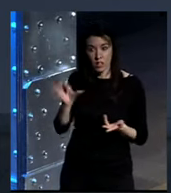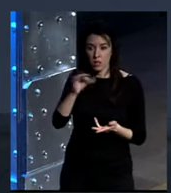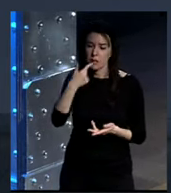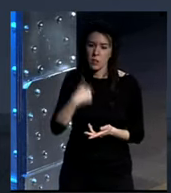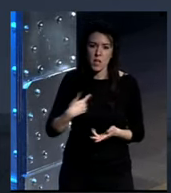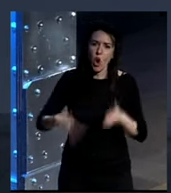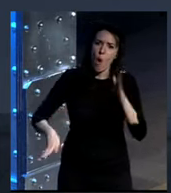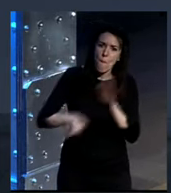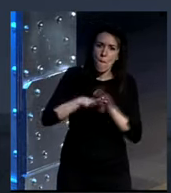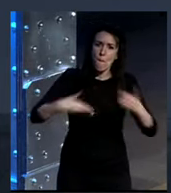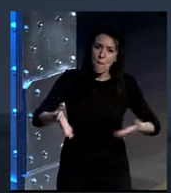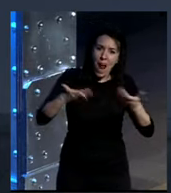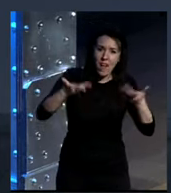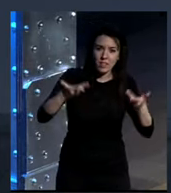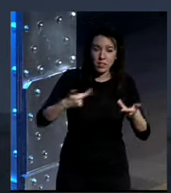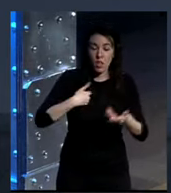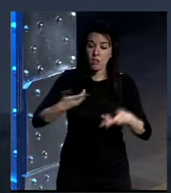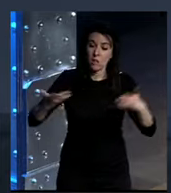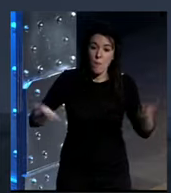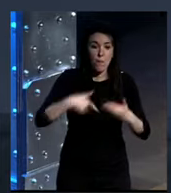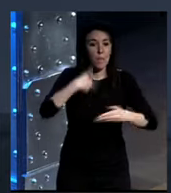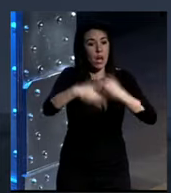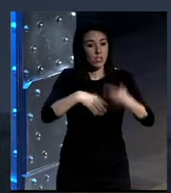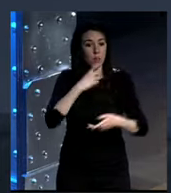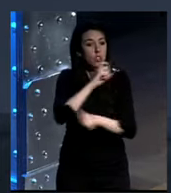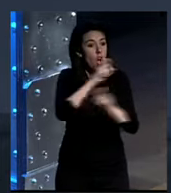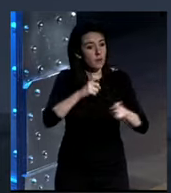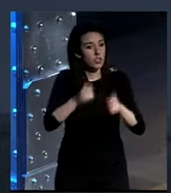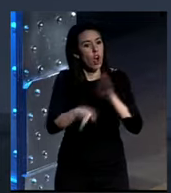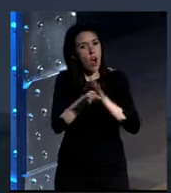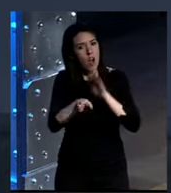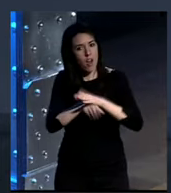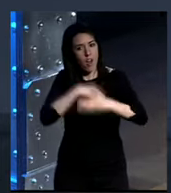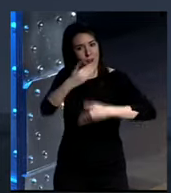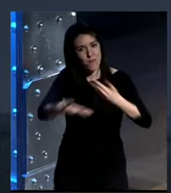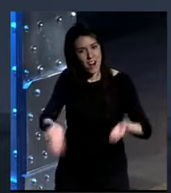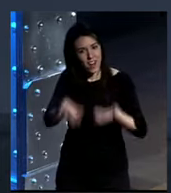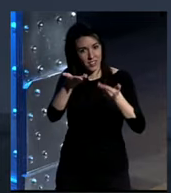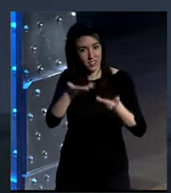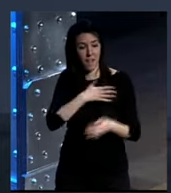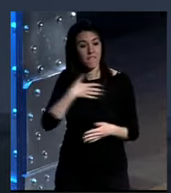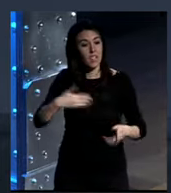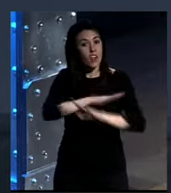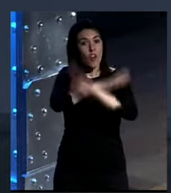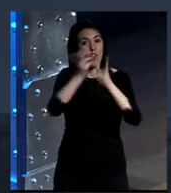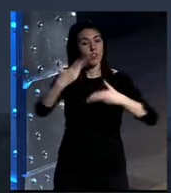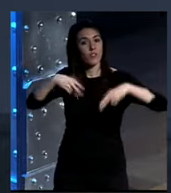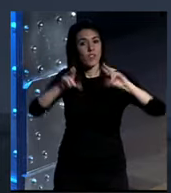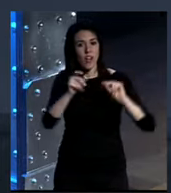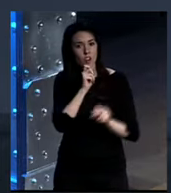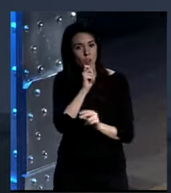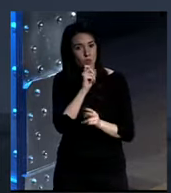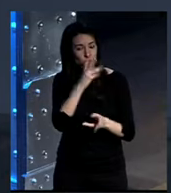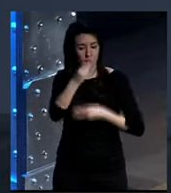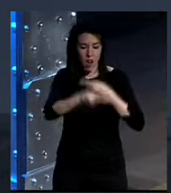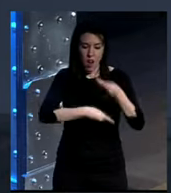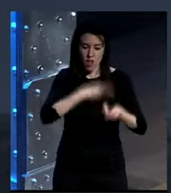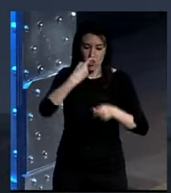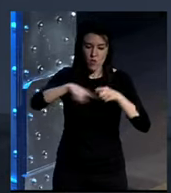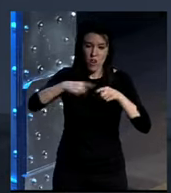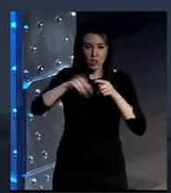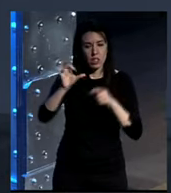adelante, Manolo, para adelante, y por eso lo digo a todos, para adelante. Yo quiero, como final, hacer algo que hubiera